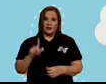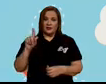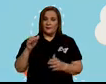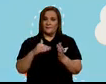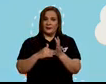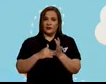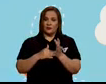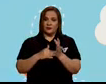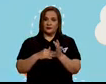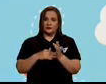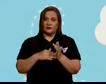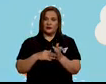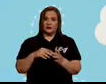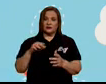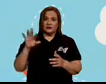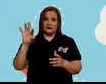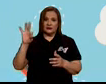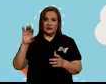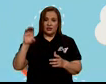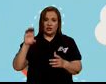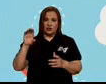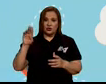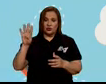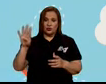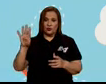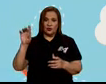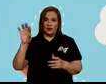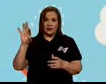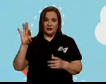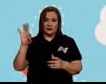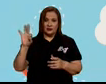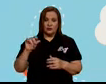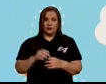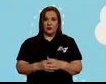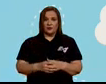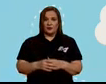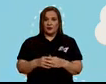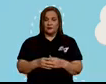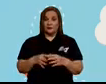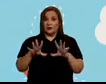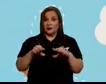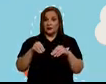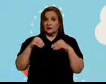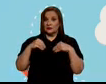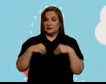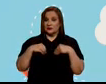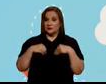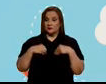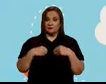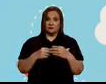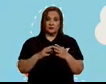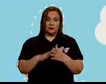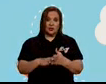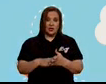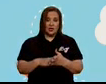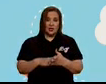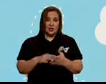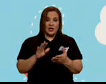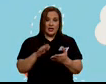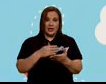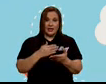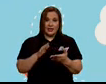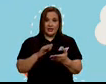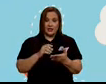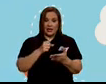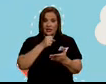1949 que adopta los símbolos de la nación como la bandera, el himno, el escudo. El reglamento